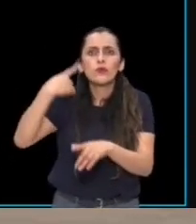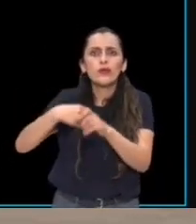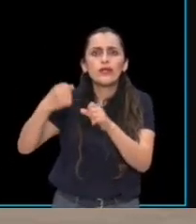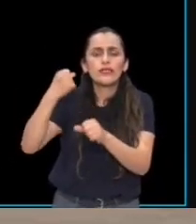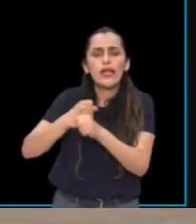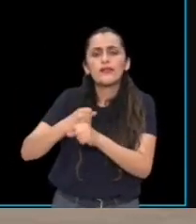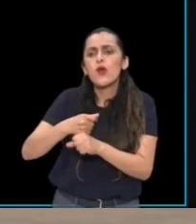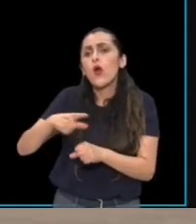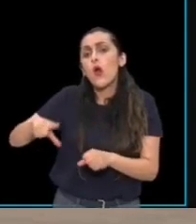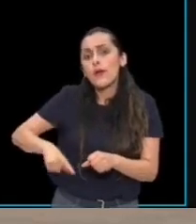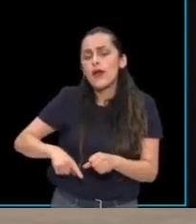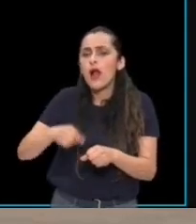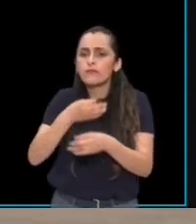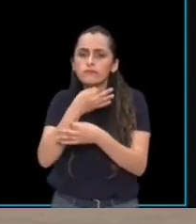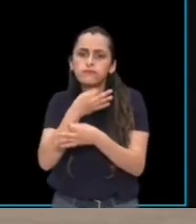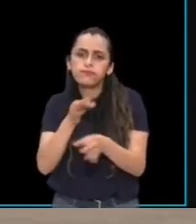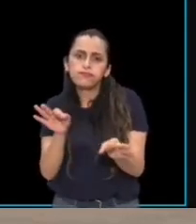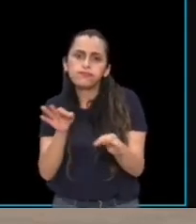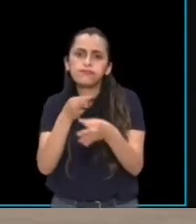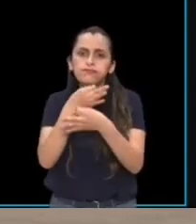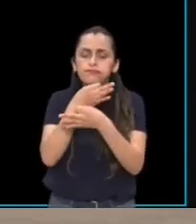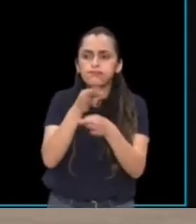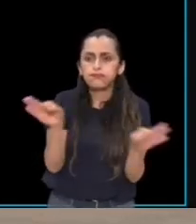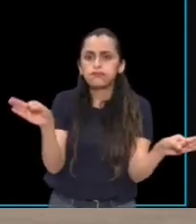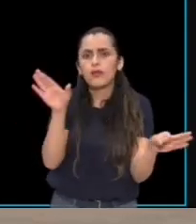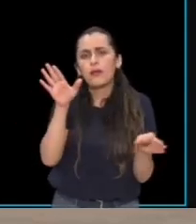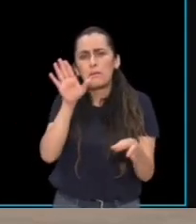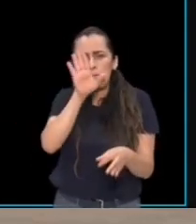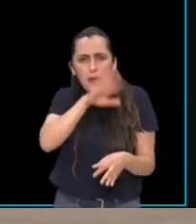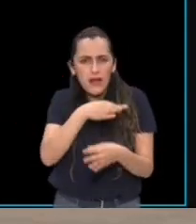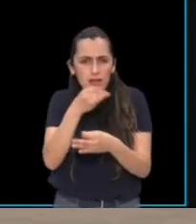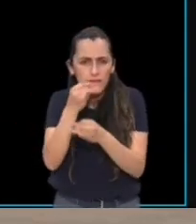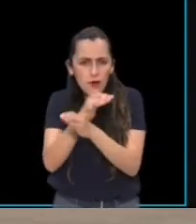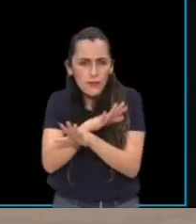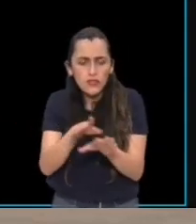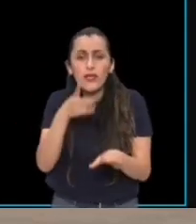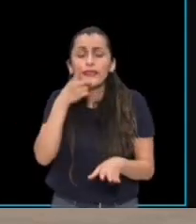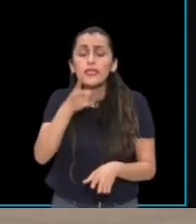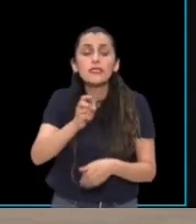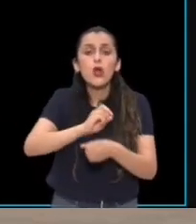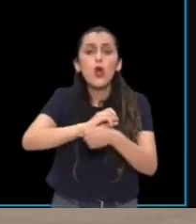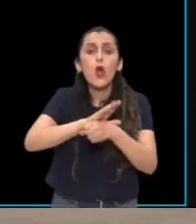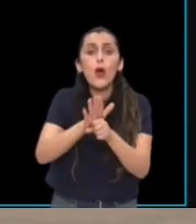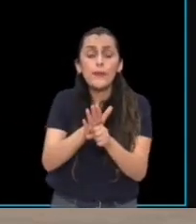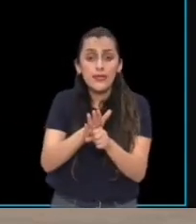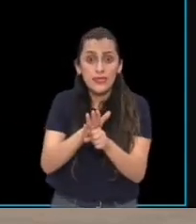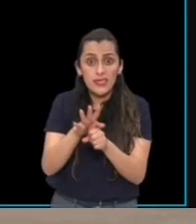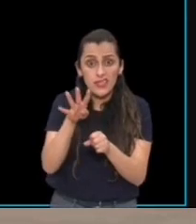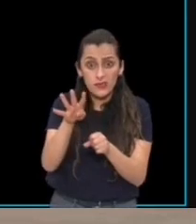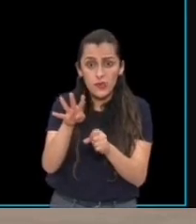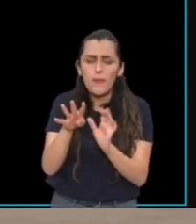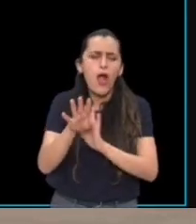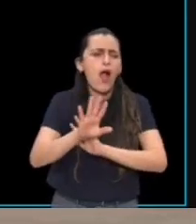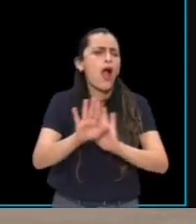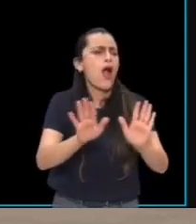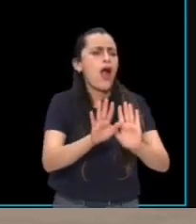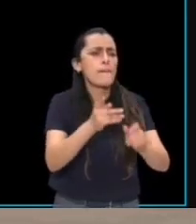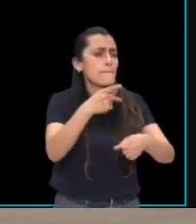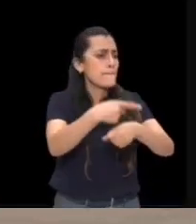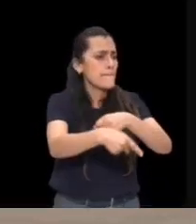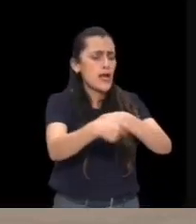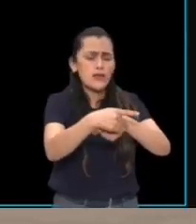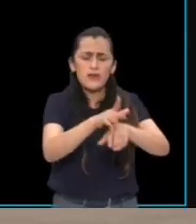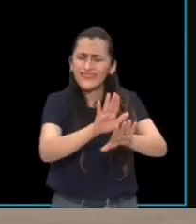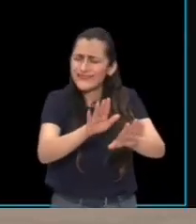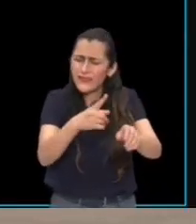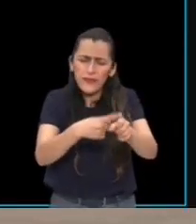el que desde la Secretaría de Salud decían que el COVID-19 no era una enfermedad peligrosa. Y